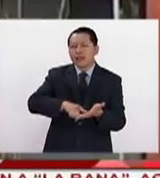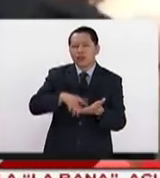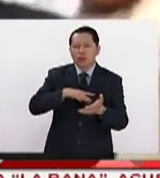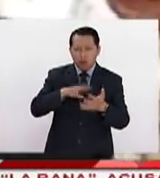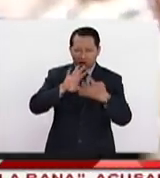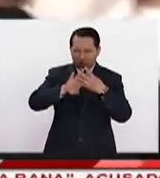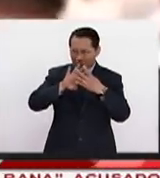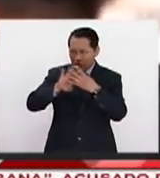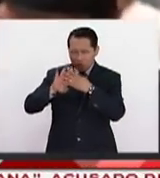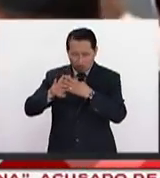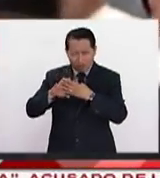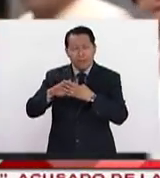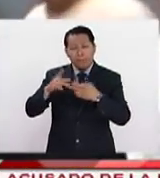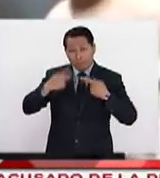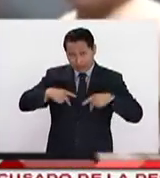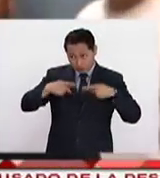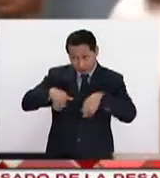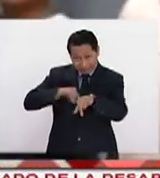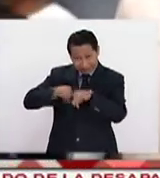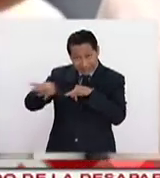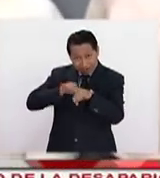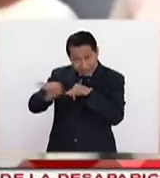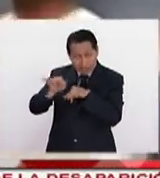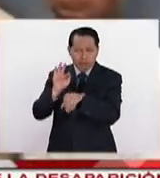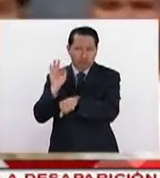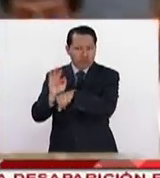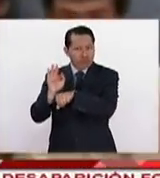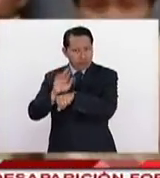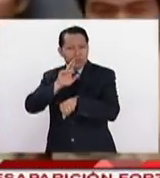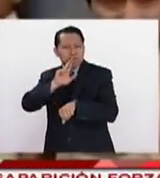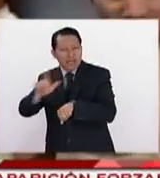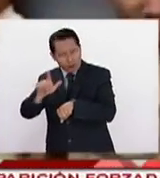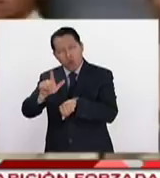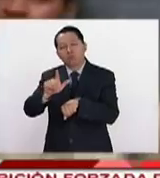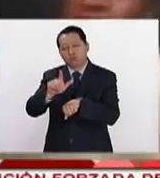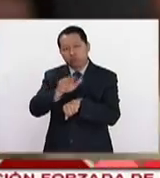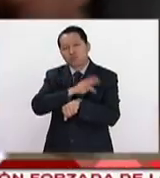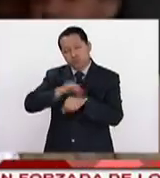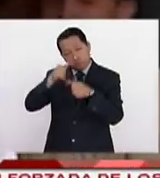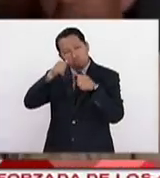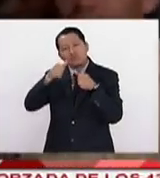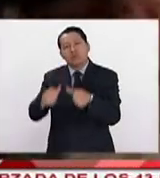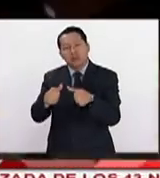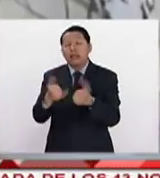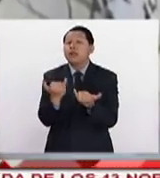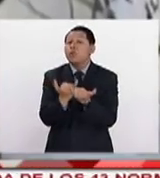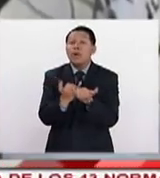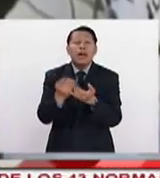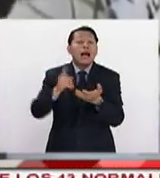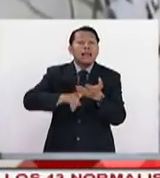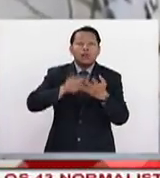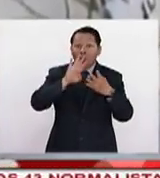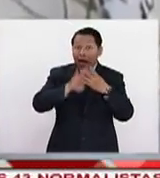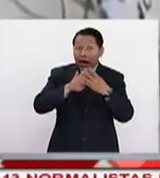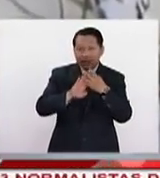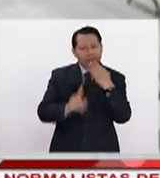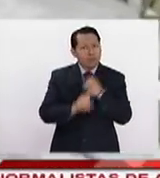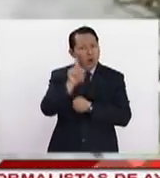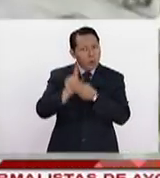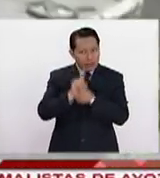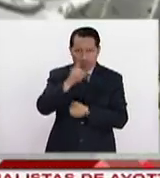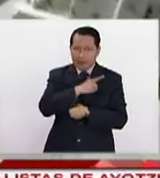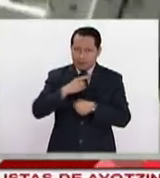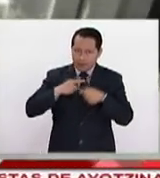reclusorios. También dio instrucciones para que de manera inmediata se atienda la problemática que se vive en las cárceles de este país. Esto lo